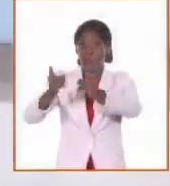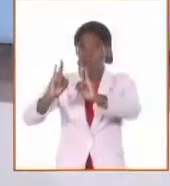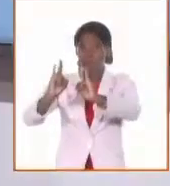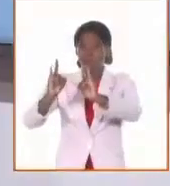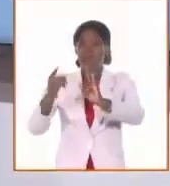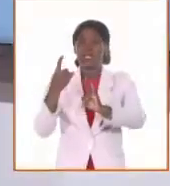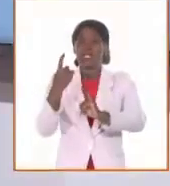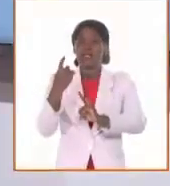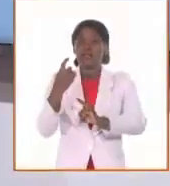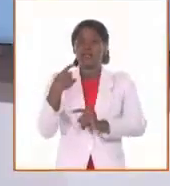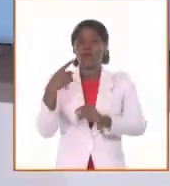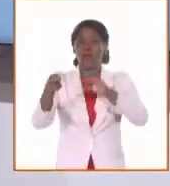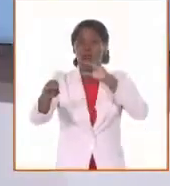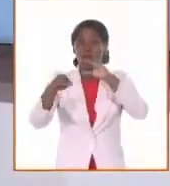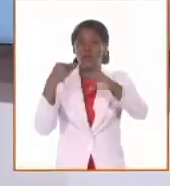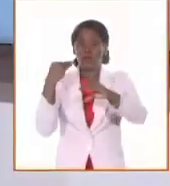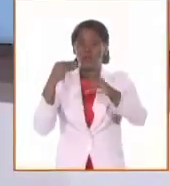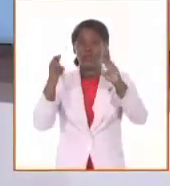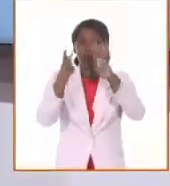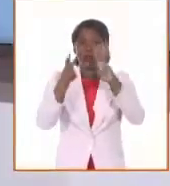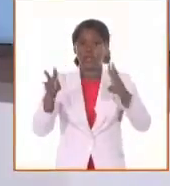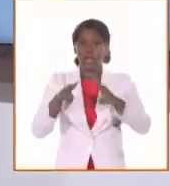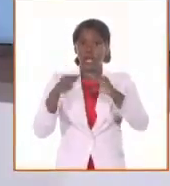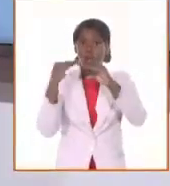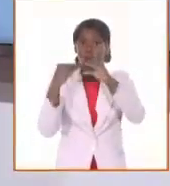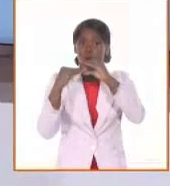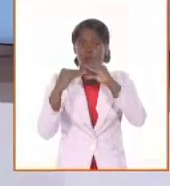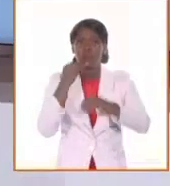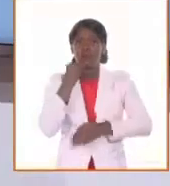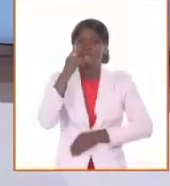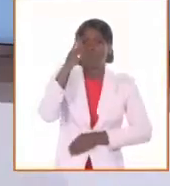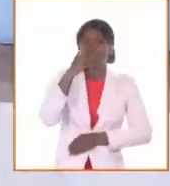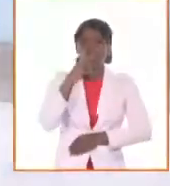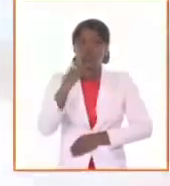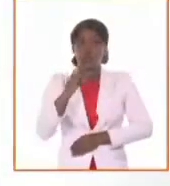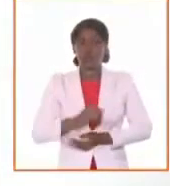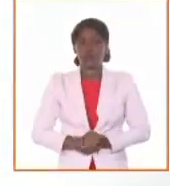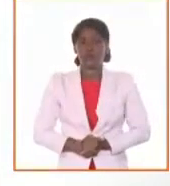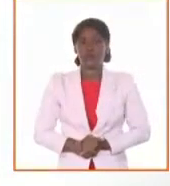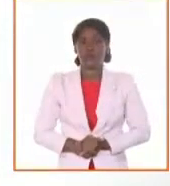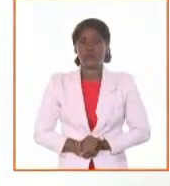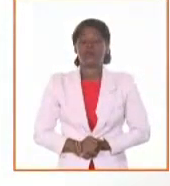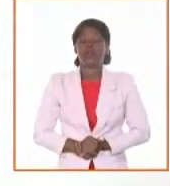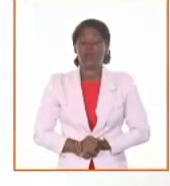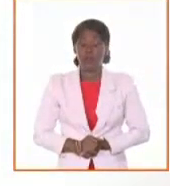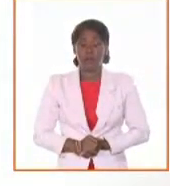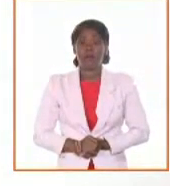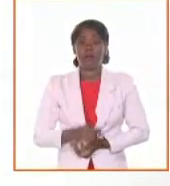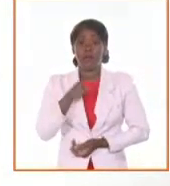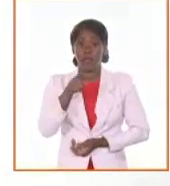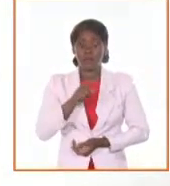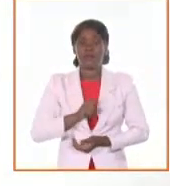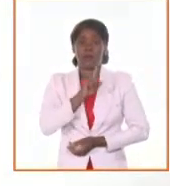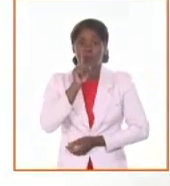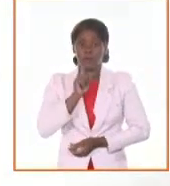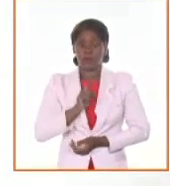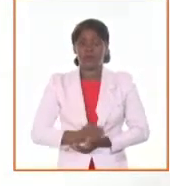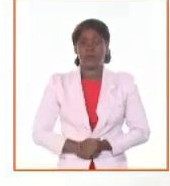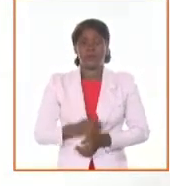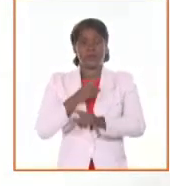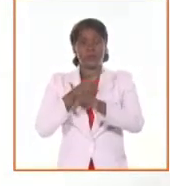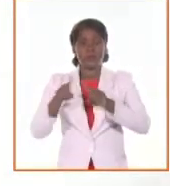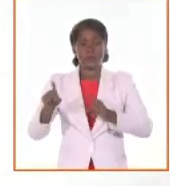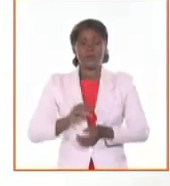a través de la plataforma bienestar dice Daniela en el caso de marianao se hace imposible